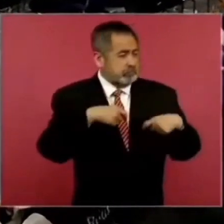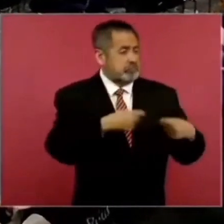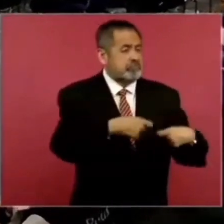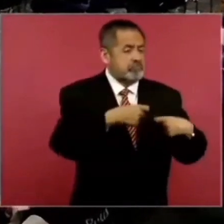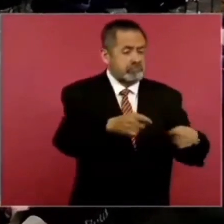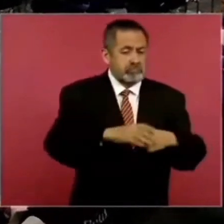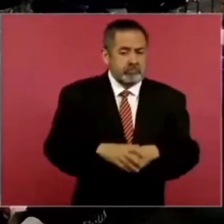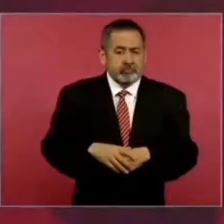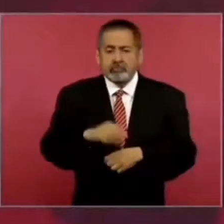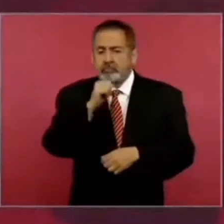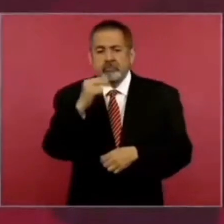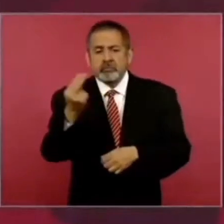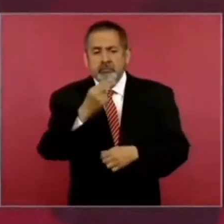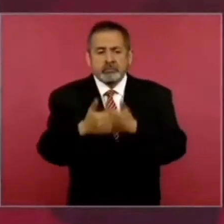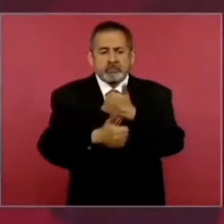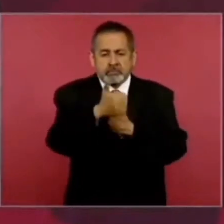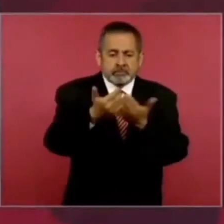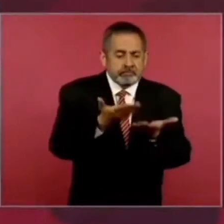sin licitación.